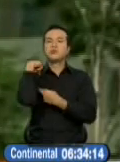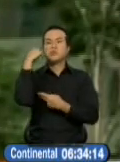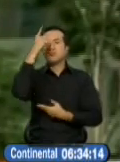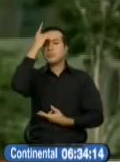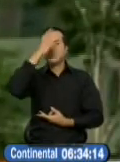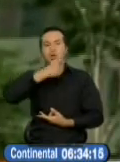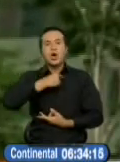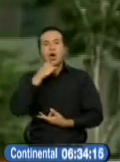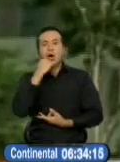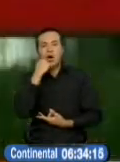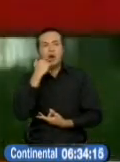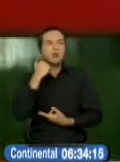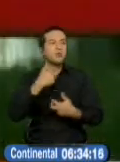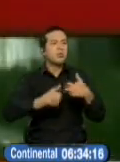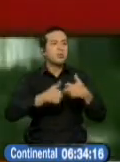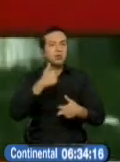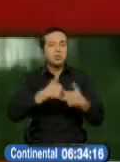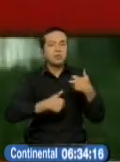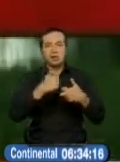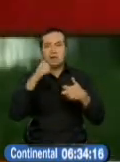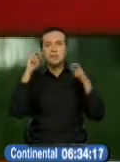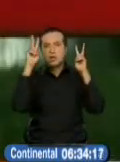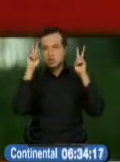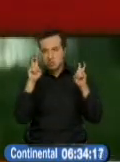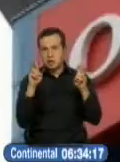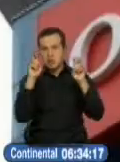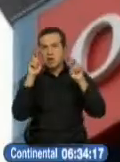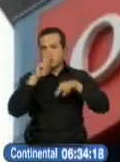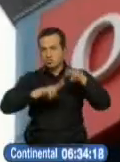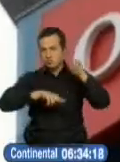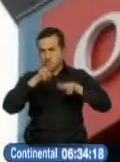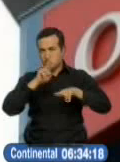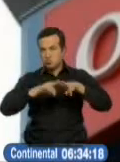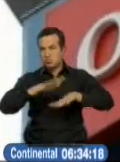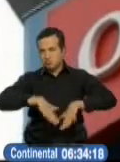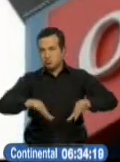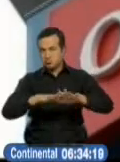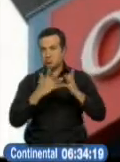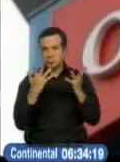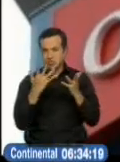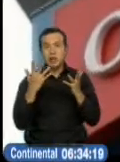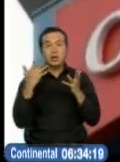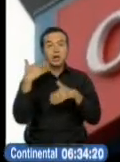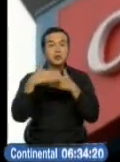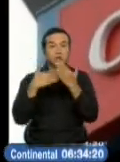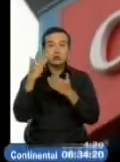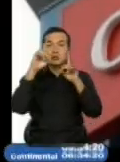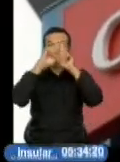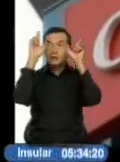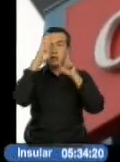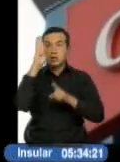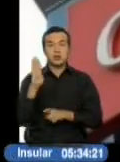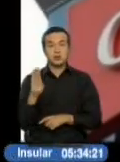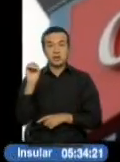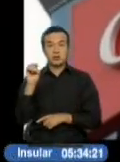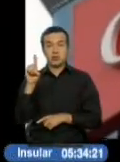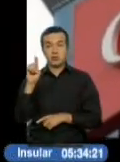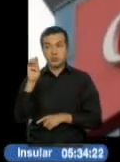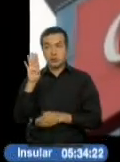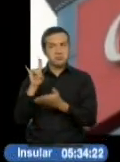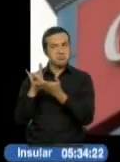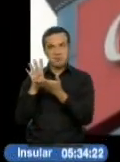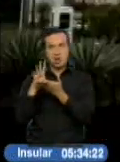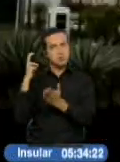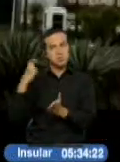las controversias generadas por los problemas con dicha obra, los cuales motivaron la expulsión de esta compañía de nuestro país y al pago